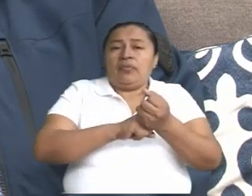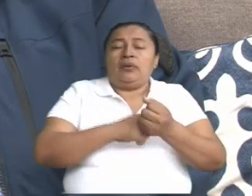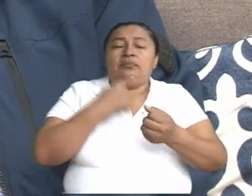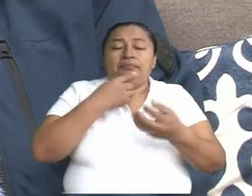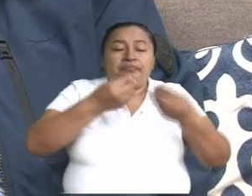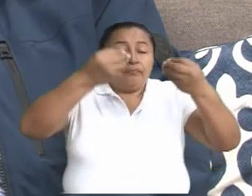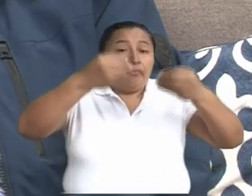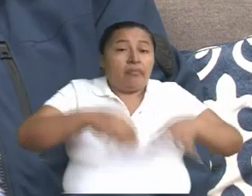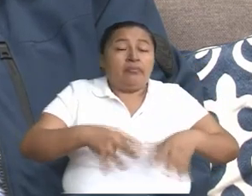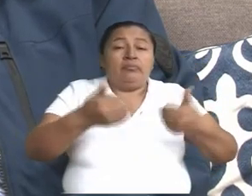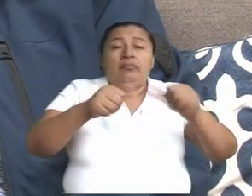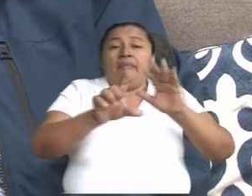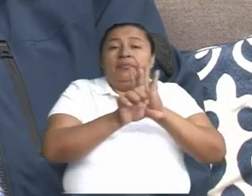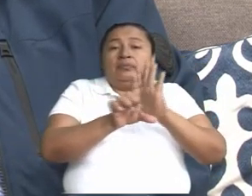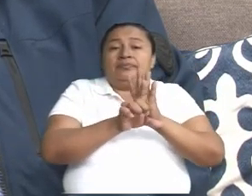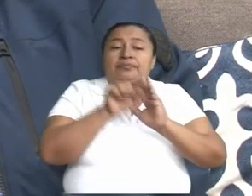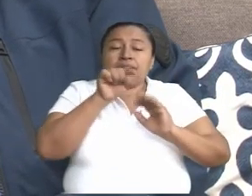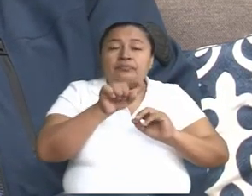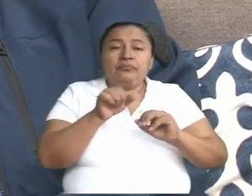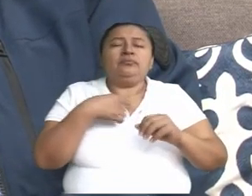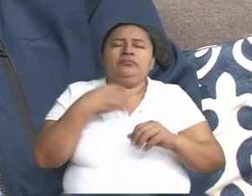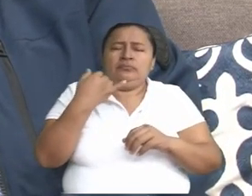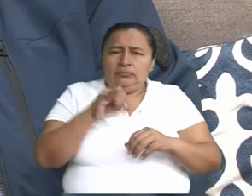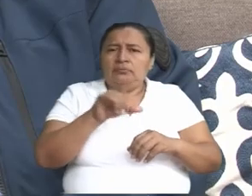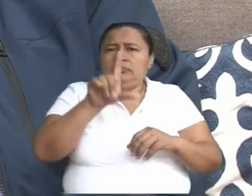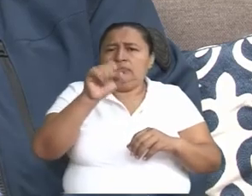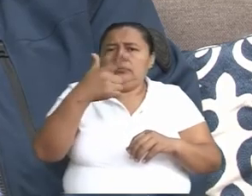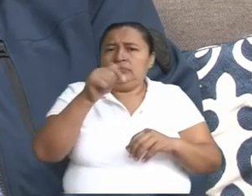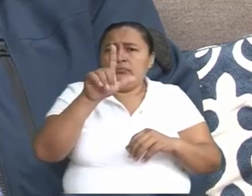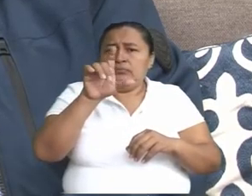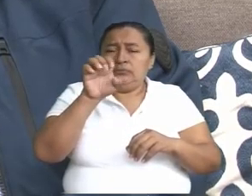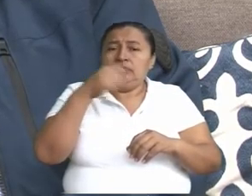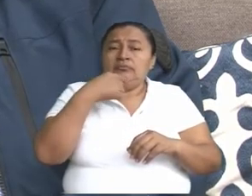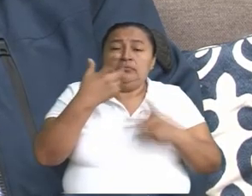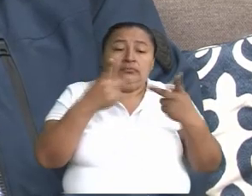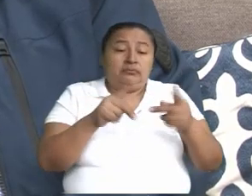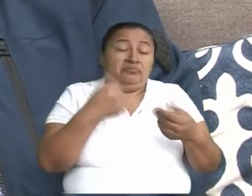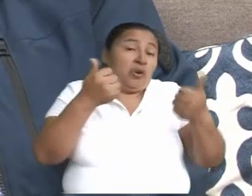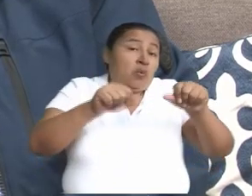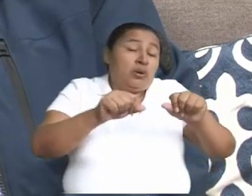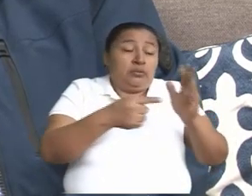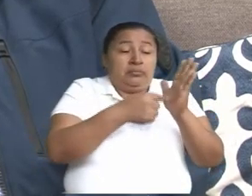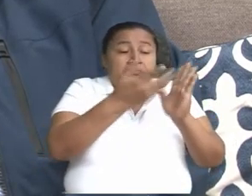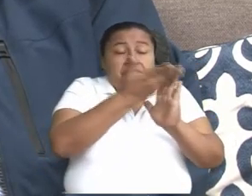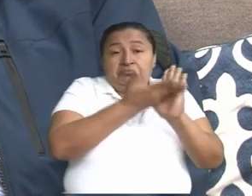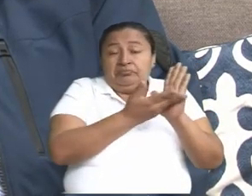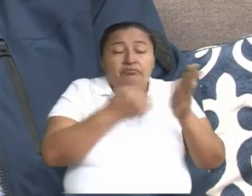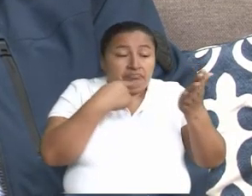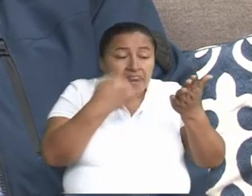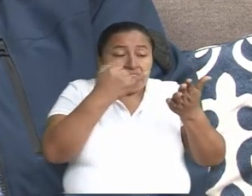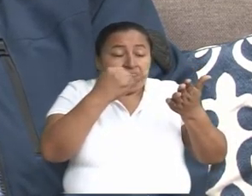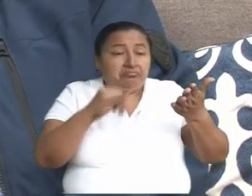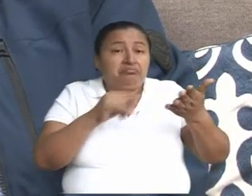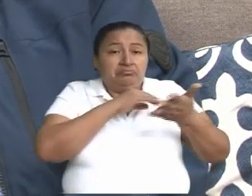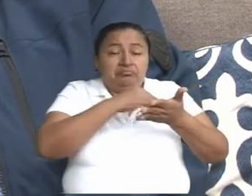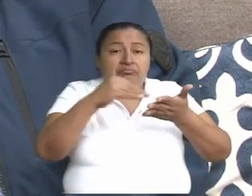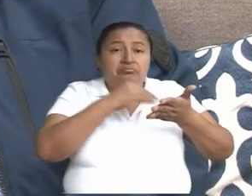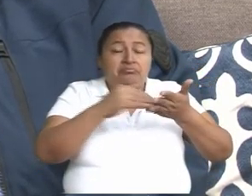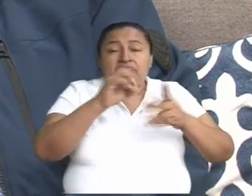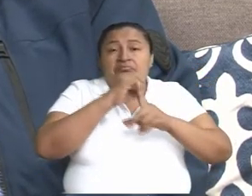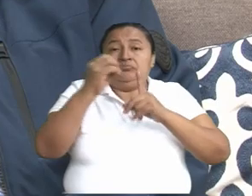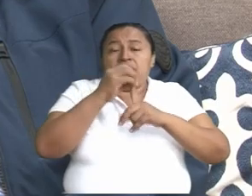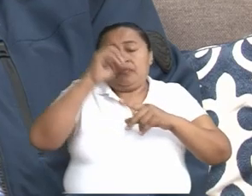La legitimidad que les da. Son legales, porque bueno, tienen los órganos del Estado en